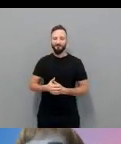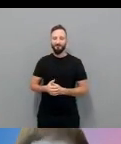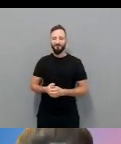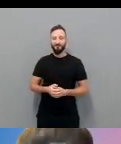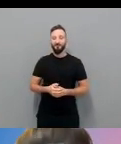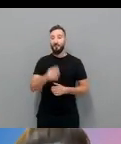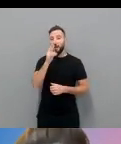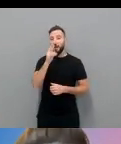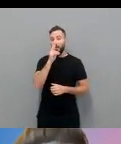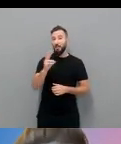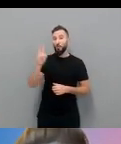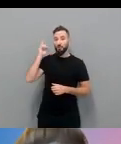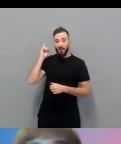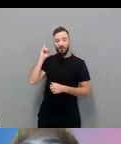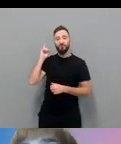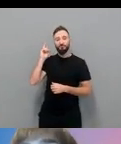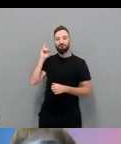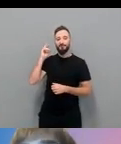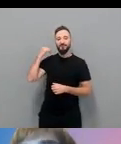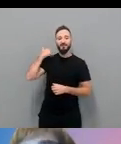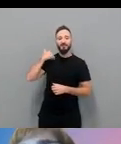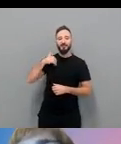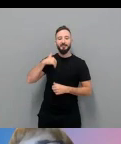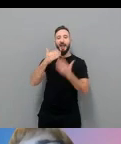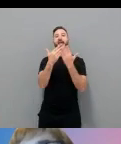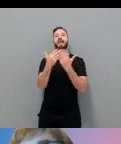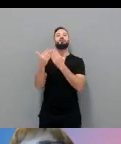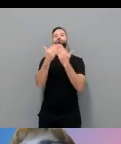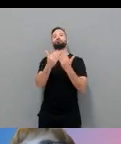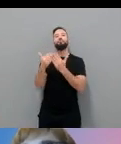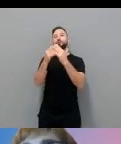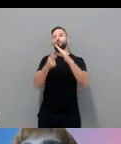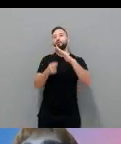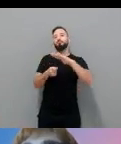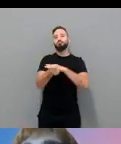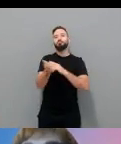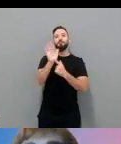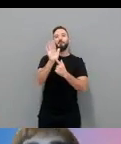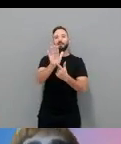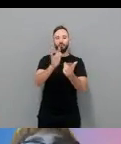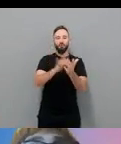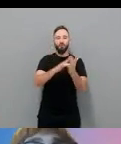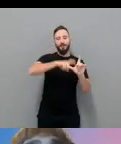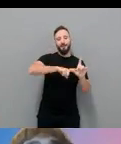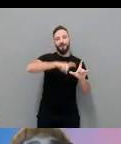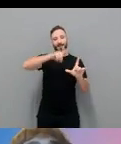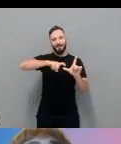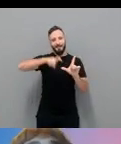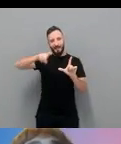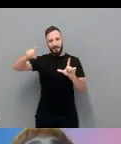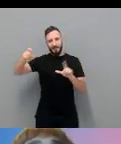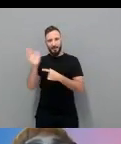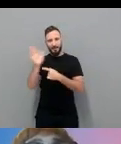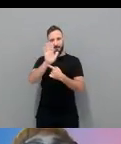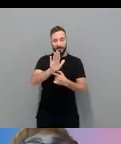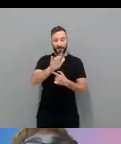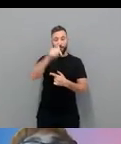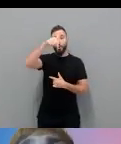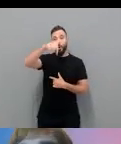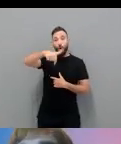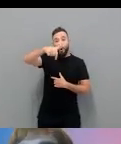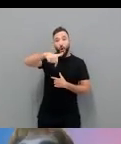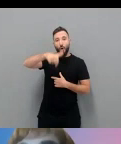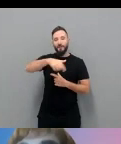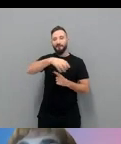Hace dos años ya presentamos este estudio, que es estadísticamente representativo y del que hoy fundamentalmente